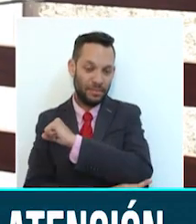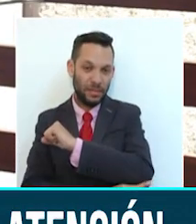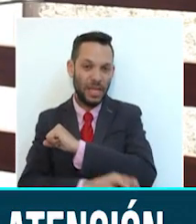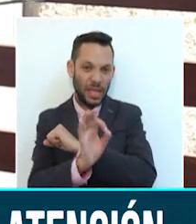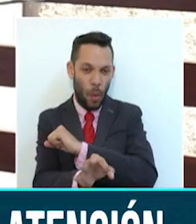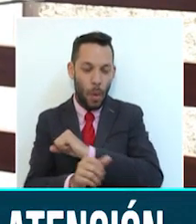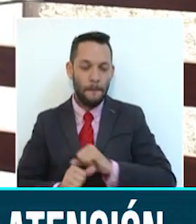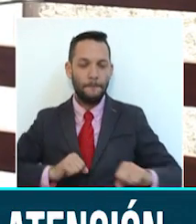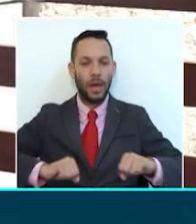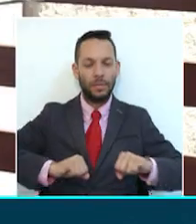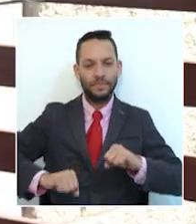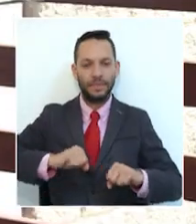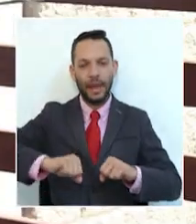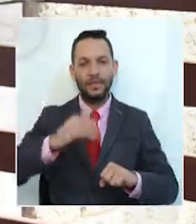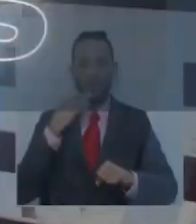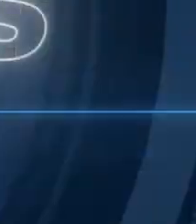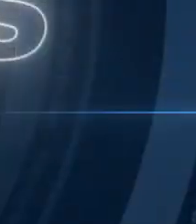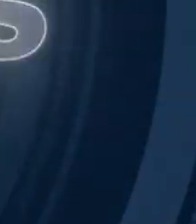absolutamente vulneratorias de los derechos humanos.